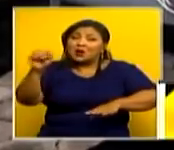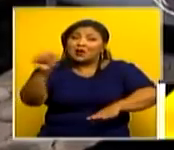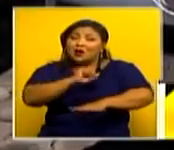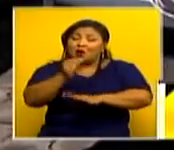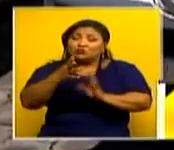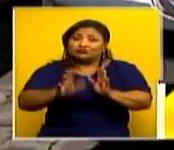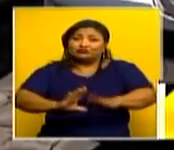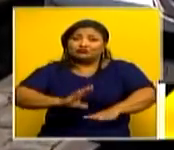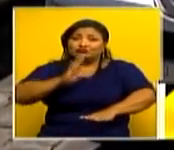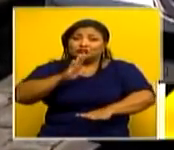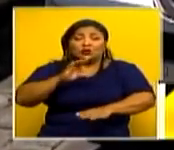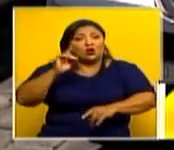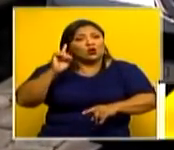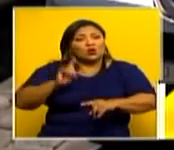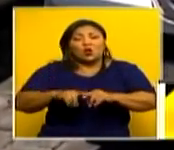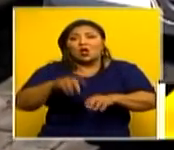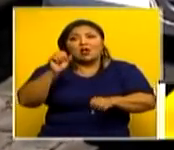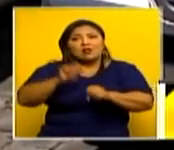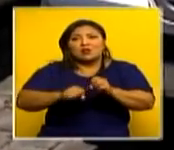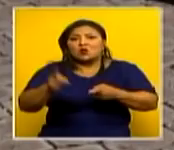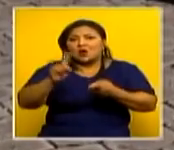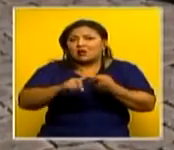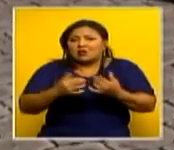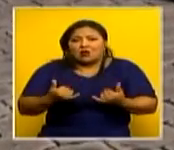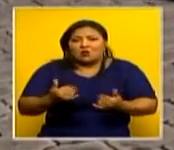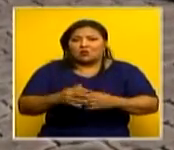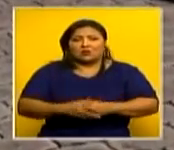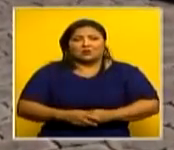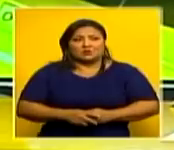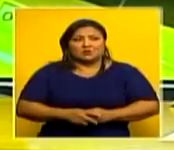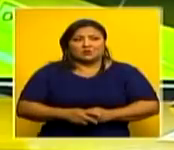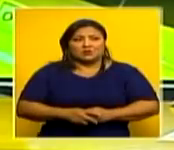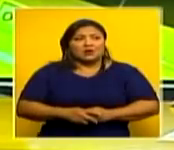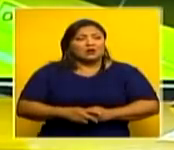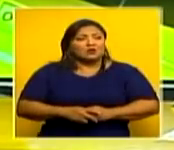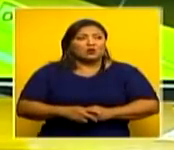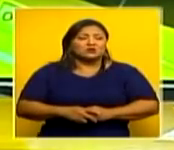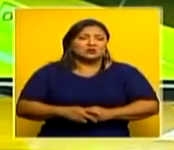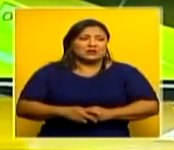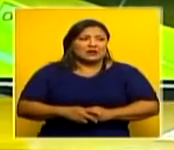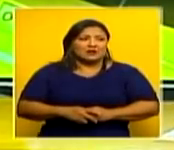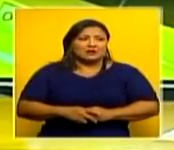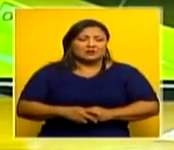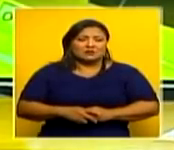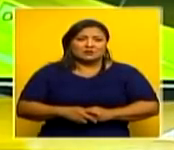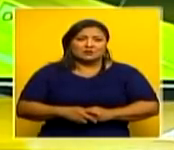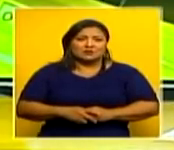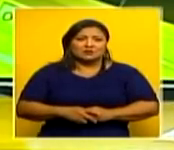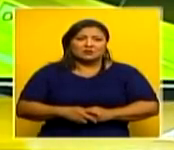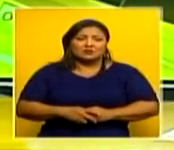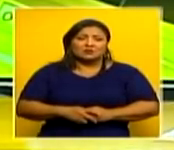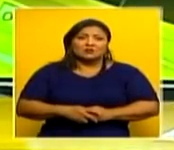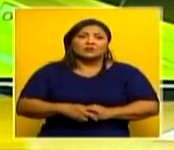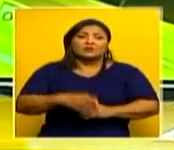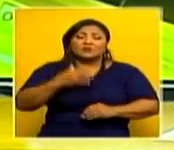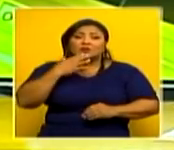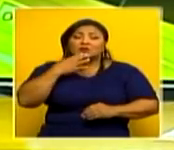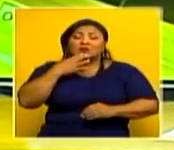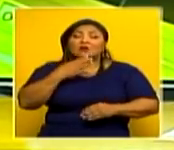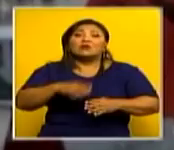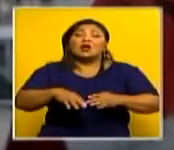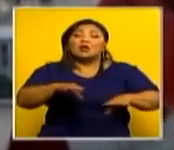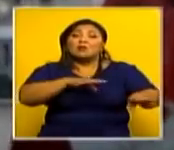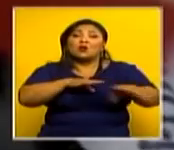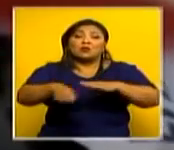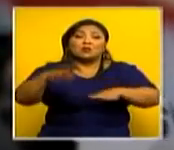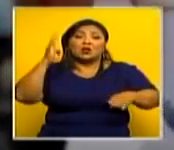momento no han variado. Los movimientos sociales de Babahoyo se